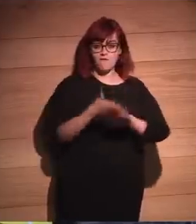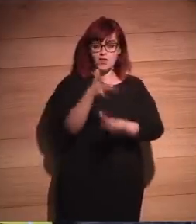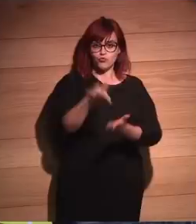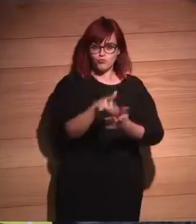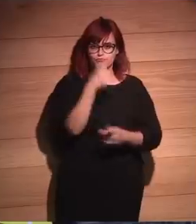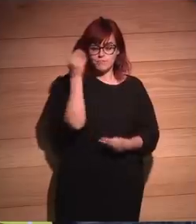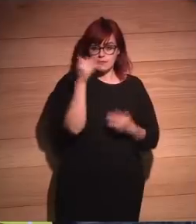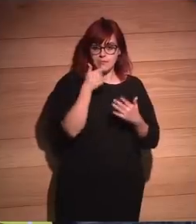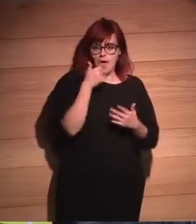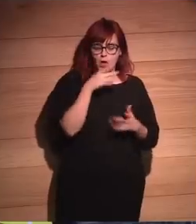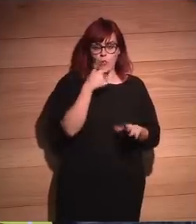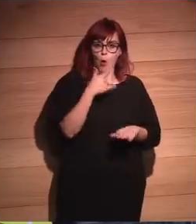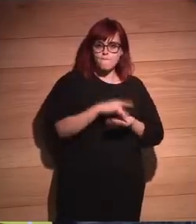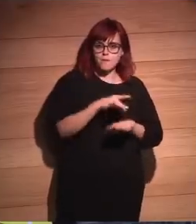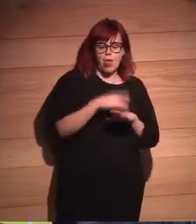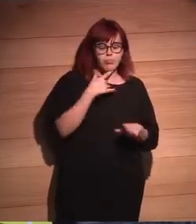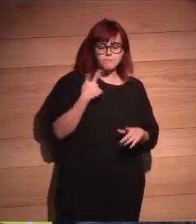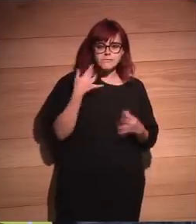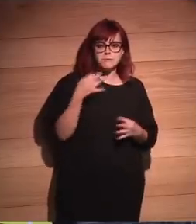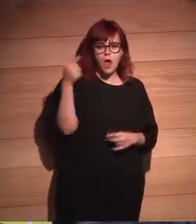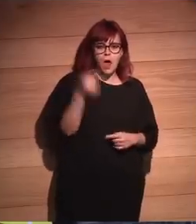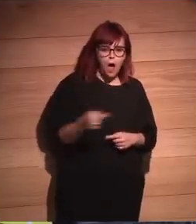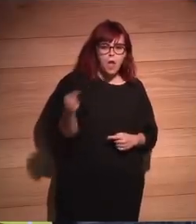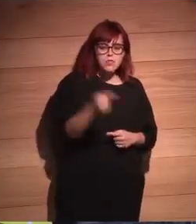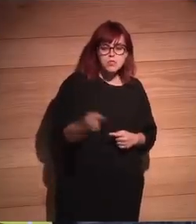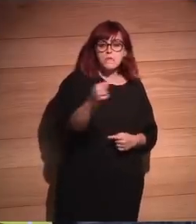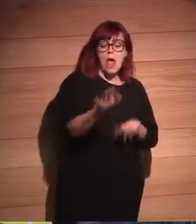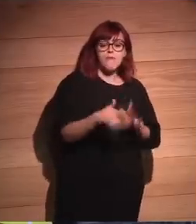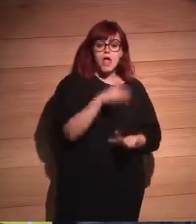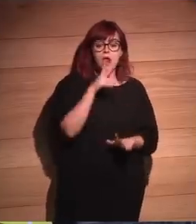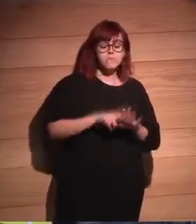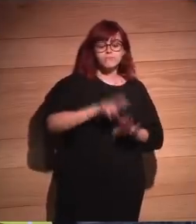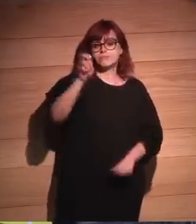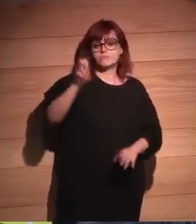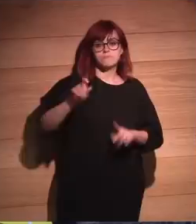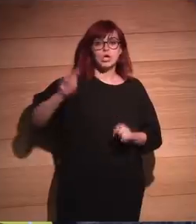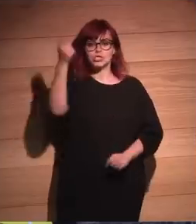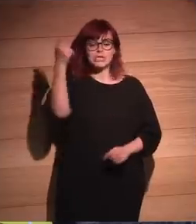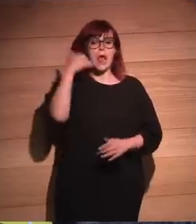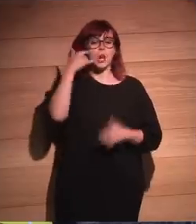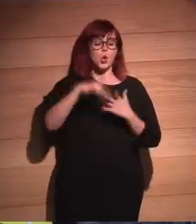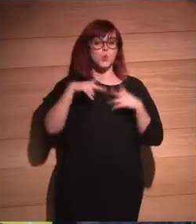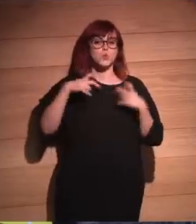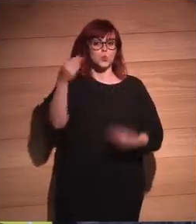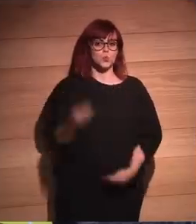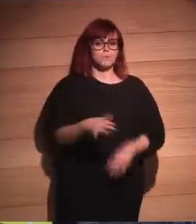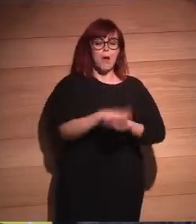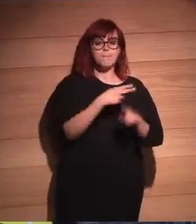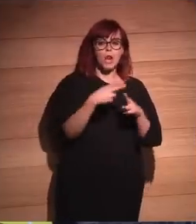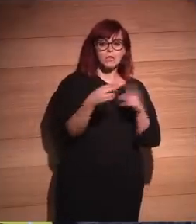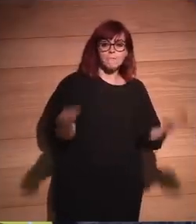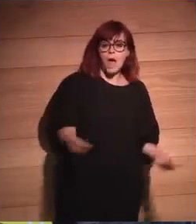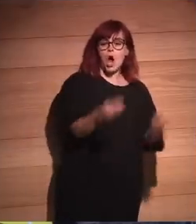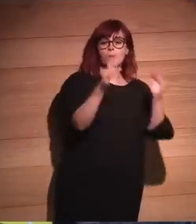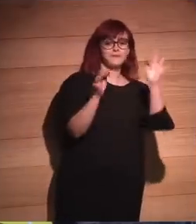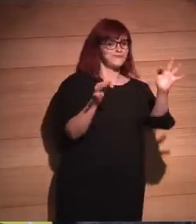ya es patológico, no vamos a poder dar el salto verdaderamente a algo de mayor ambición política, ¿no? O